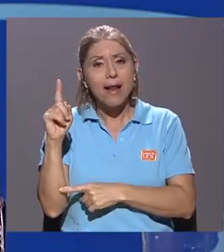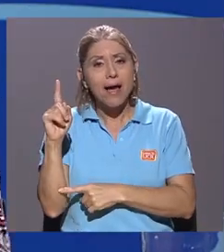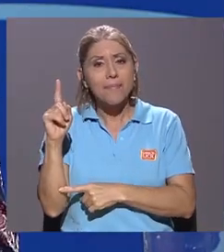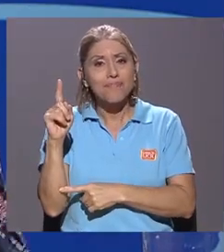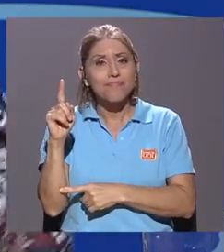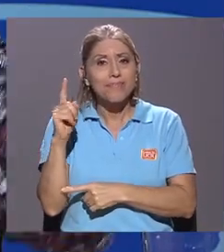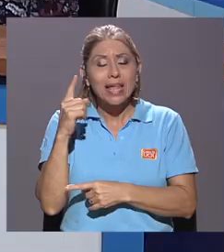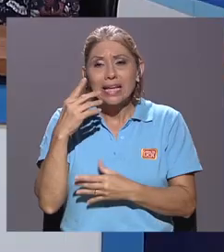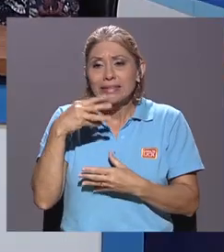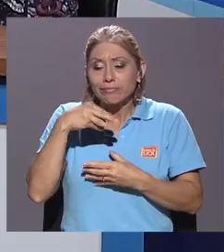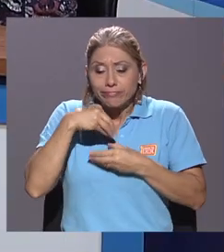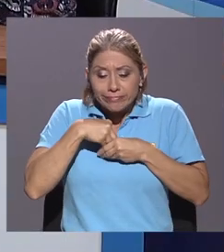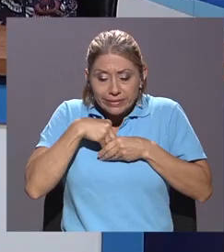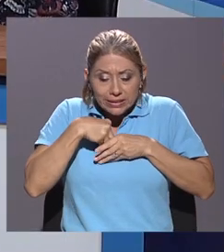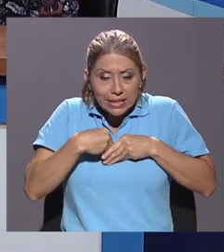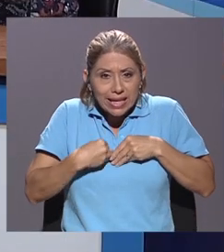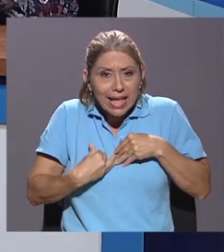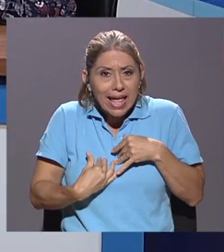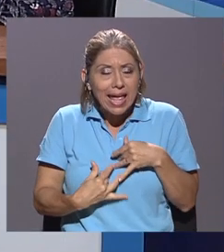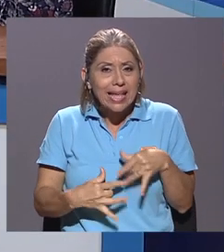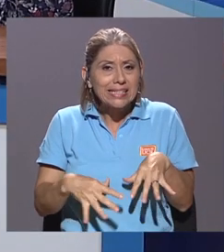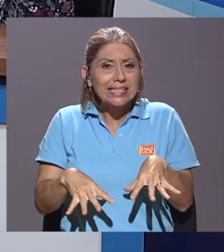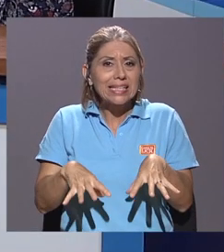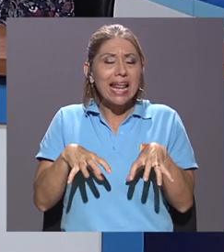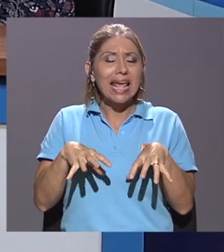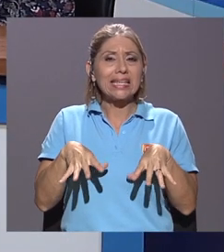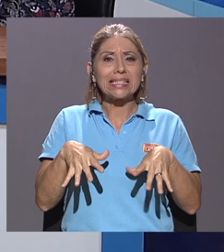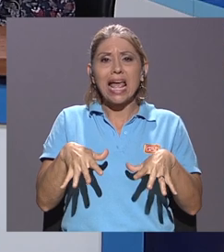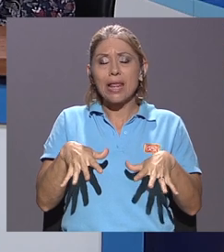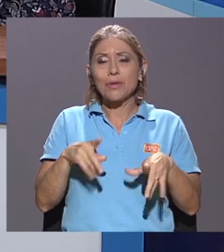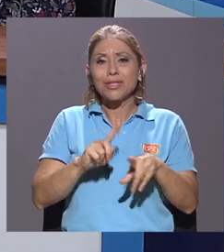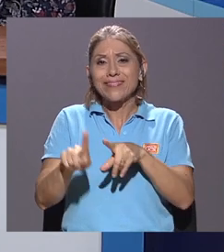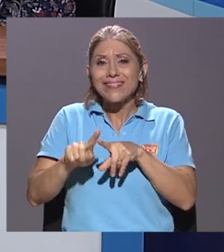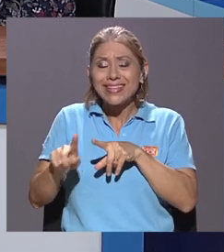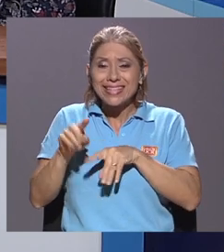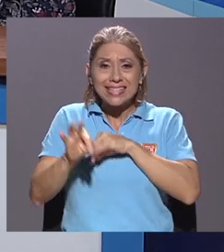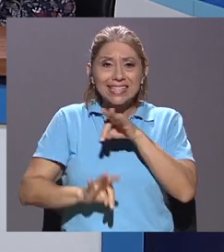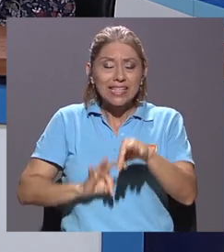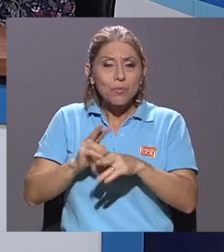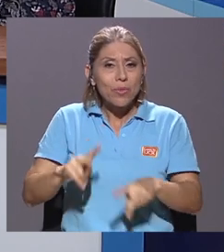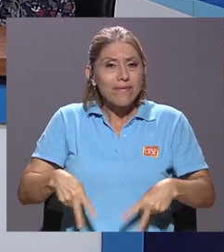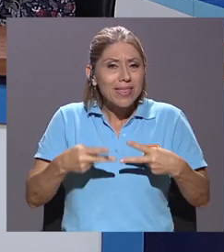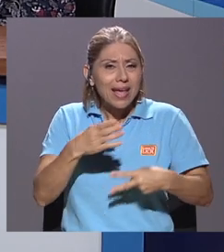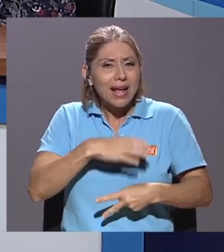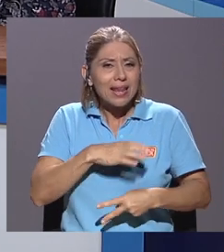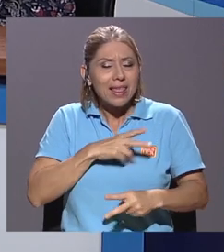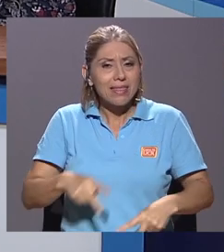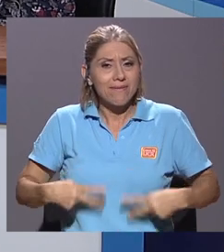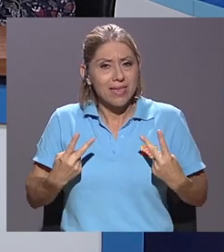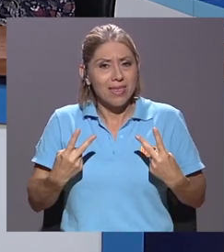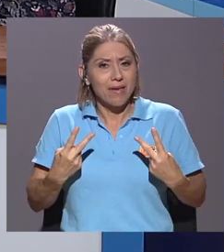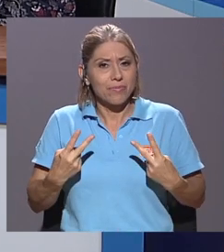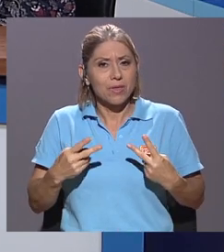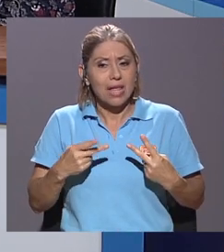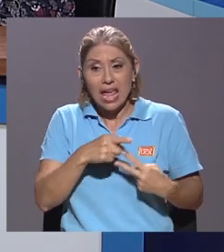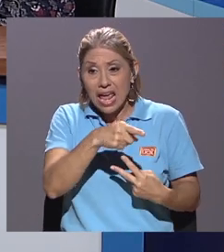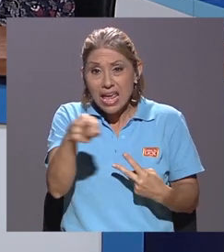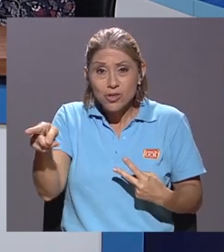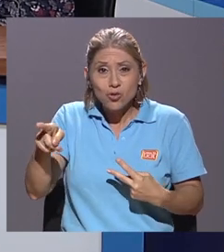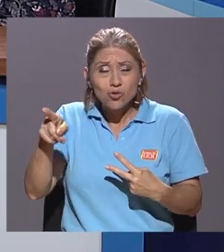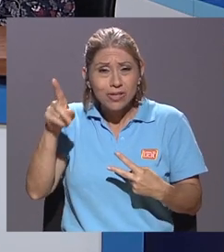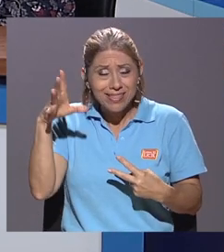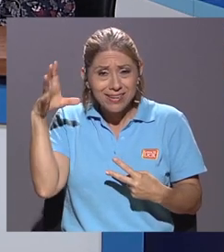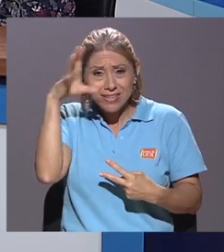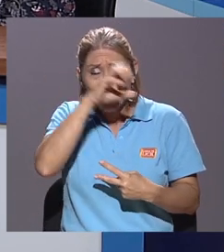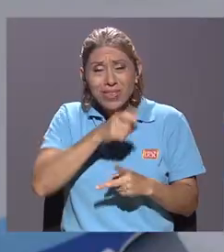nervios de estrés de tipo de vida de calidad de vida y cómo hacerle ver a nuestra sociedad que desde niños es necesario que